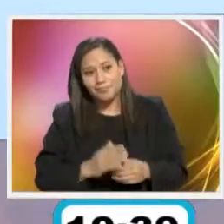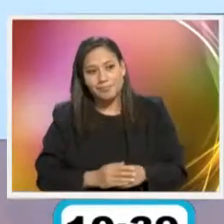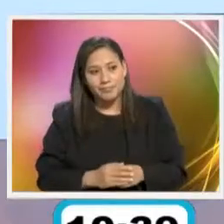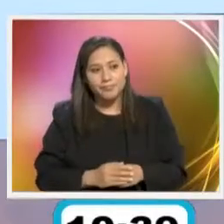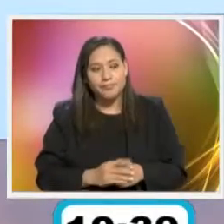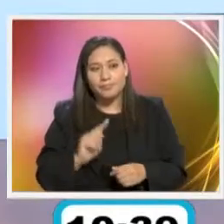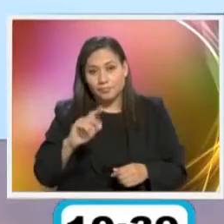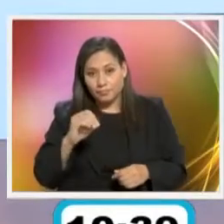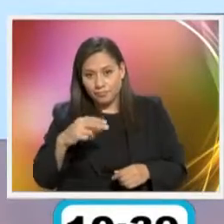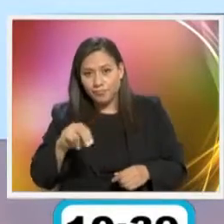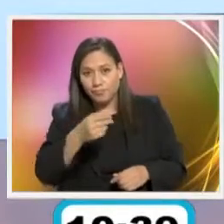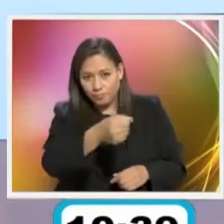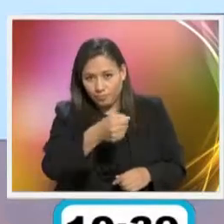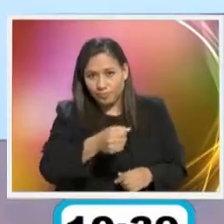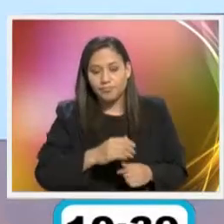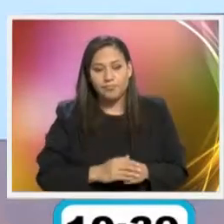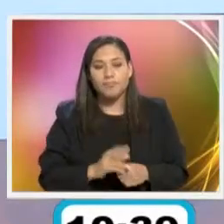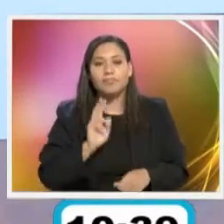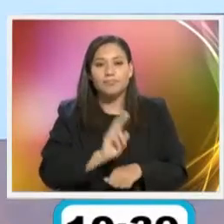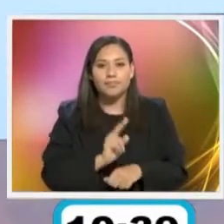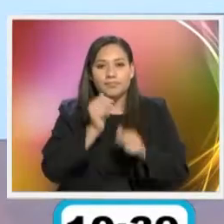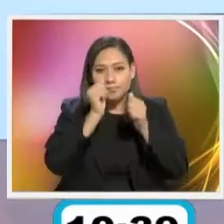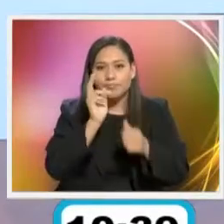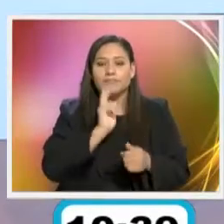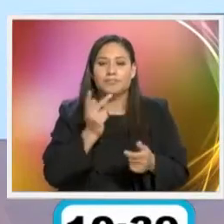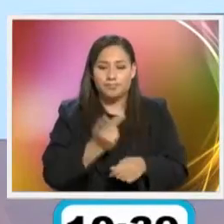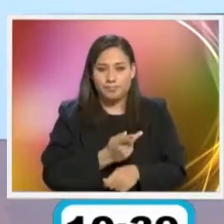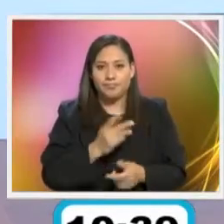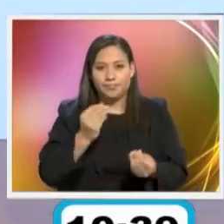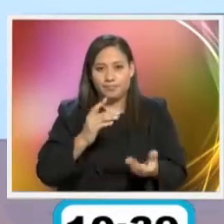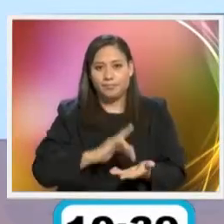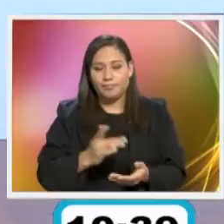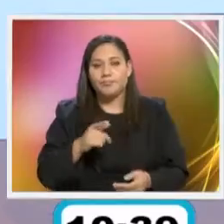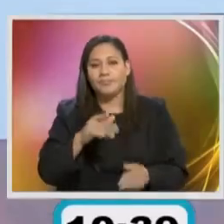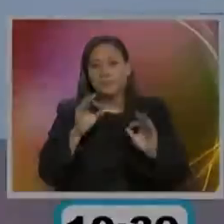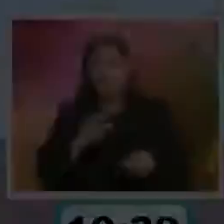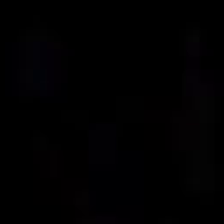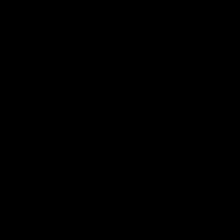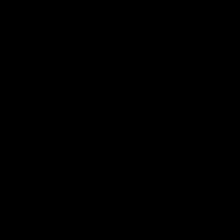Toño, ahí estamos, ¿no? Estamos pendientes de lo que sucede. Muchas gracias. Que tengas excelente día y ahora...